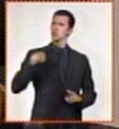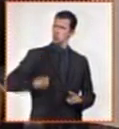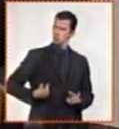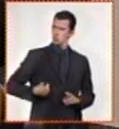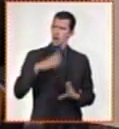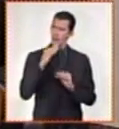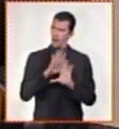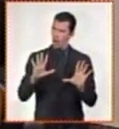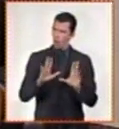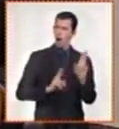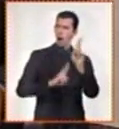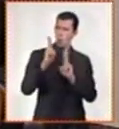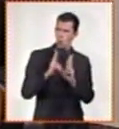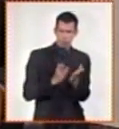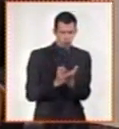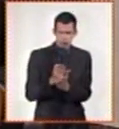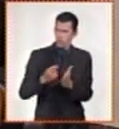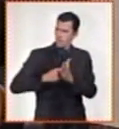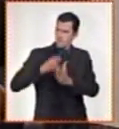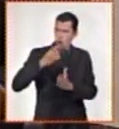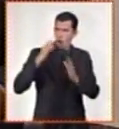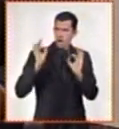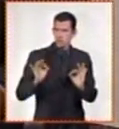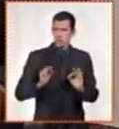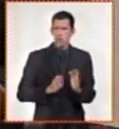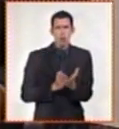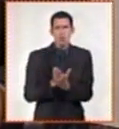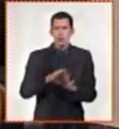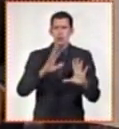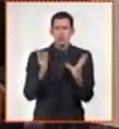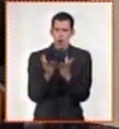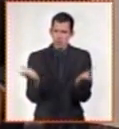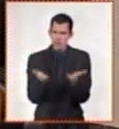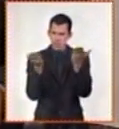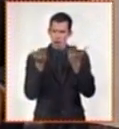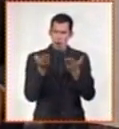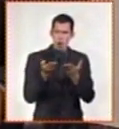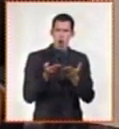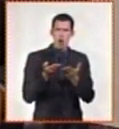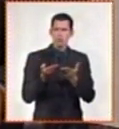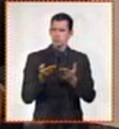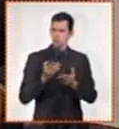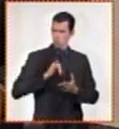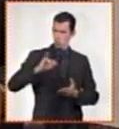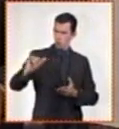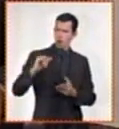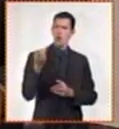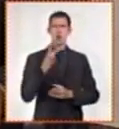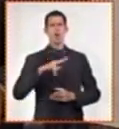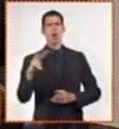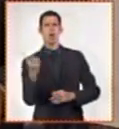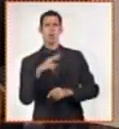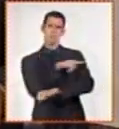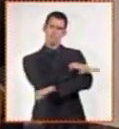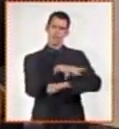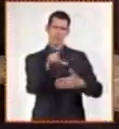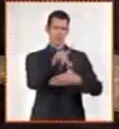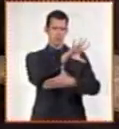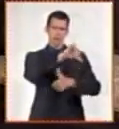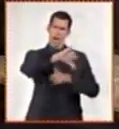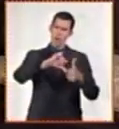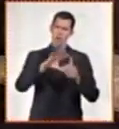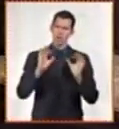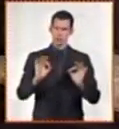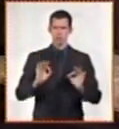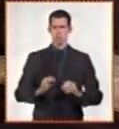común nunca se detendrá, a fin de construir una comunidad de destino entre China y América Latina y Caribe.